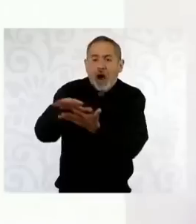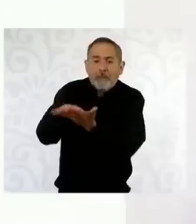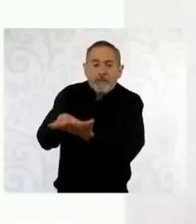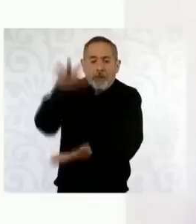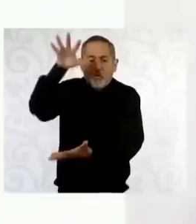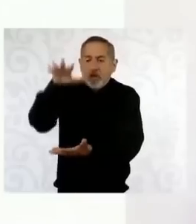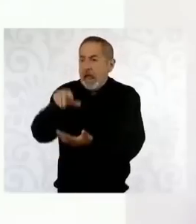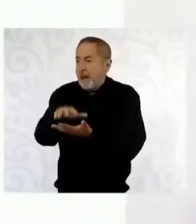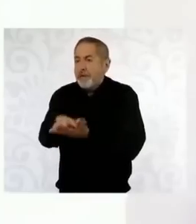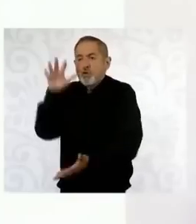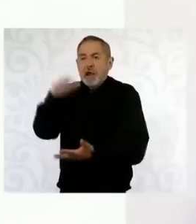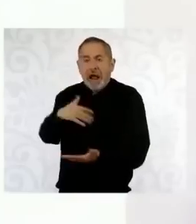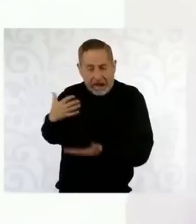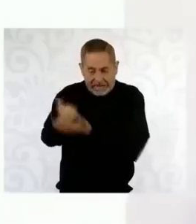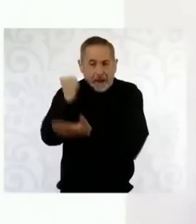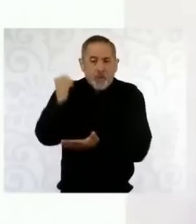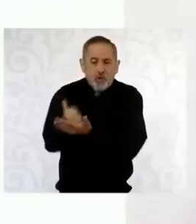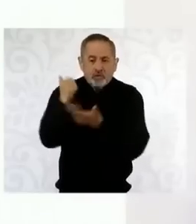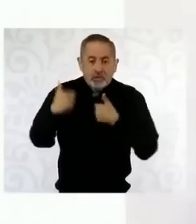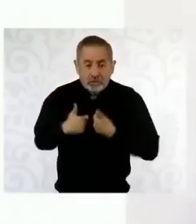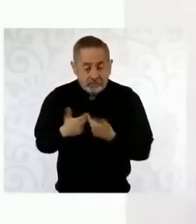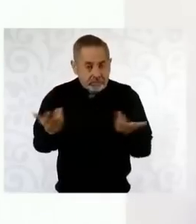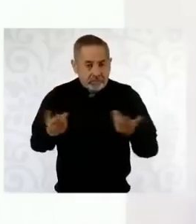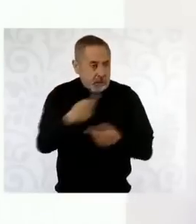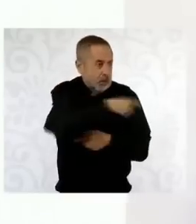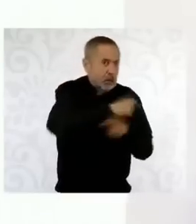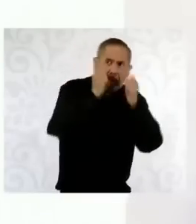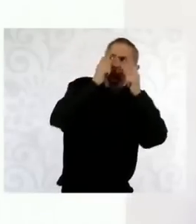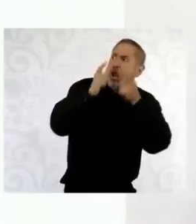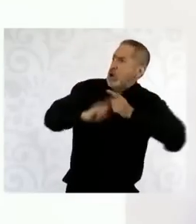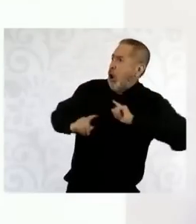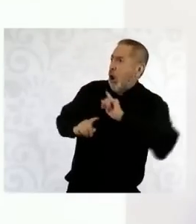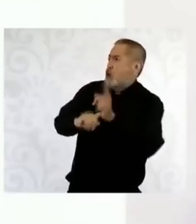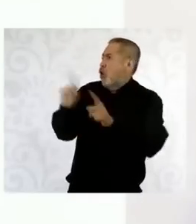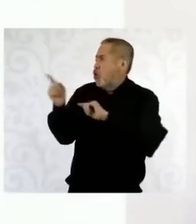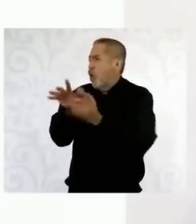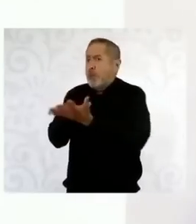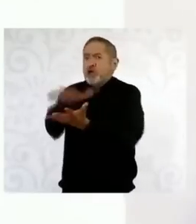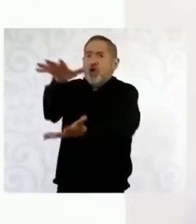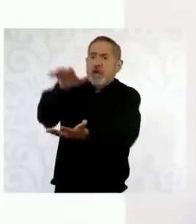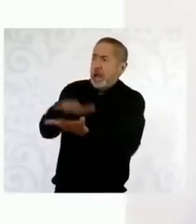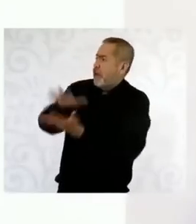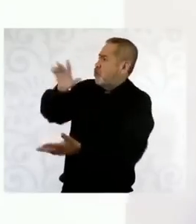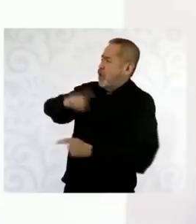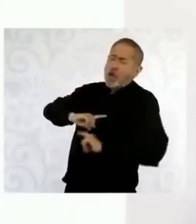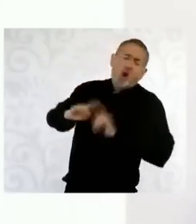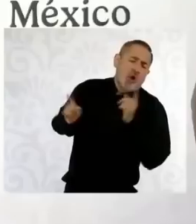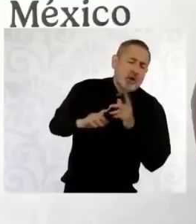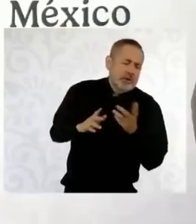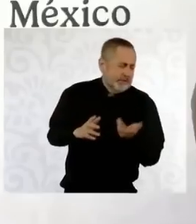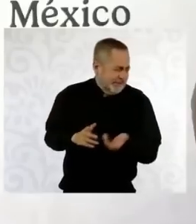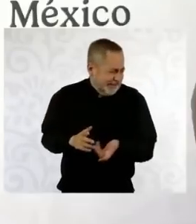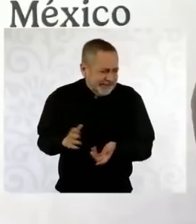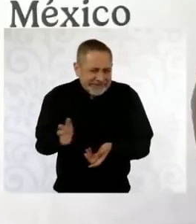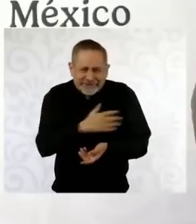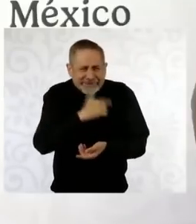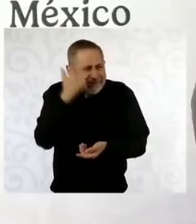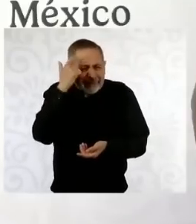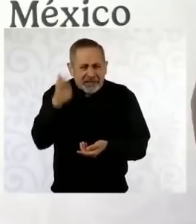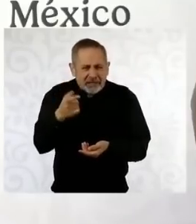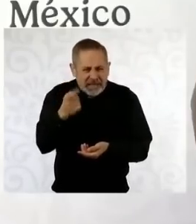calificada, que se sorprendieron muchos, pero así fue. Entonces, ¿por qué eso quiere